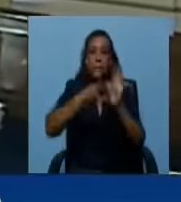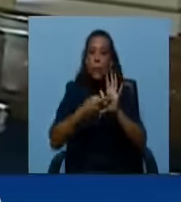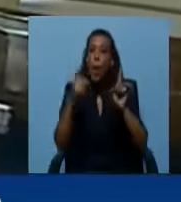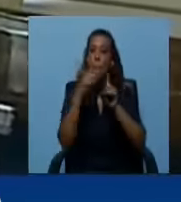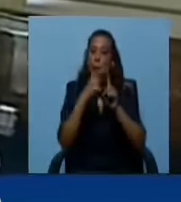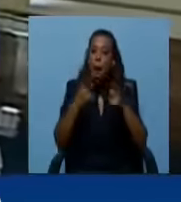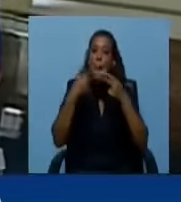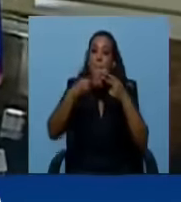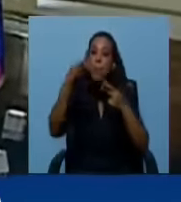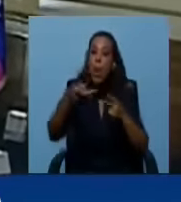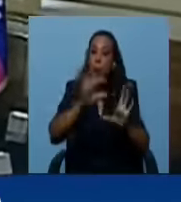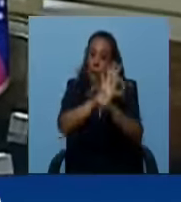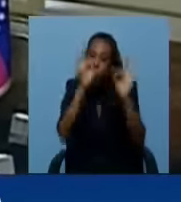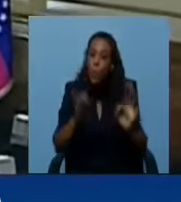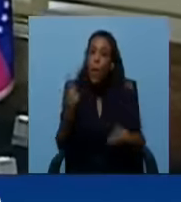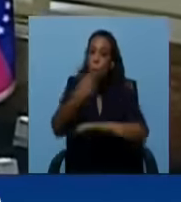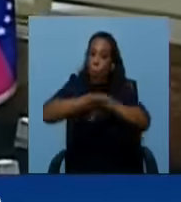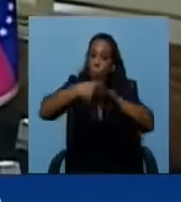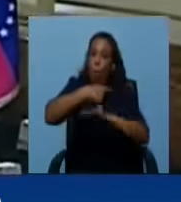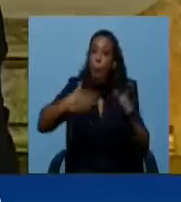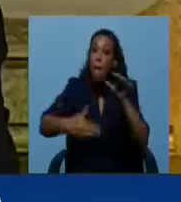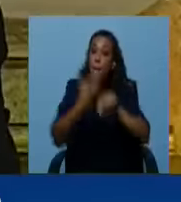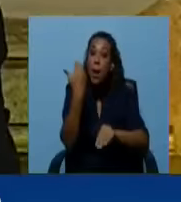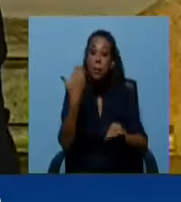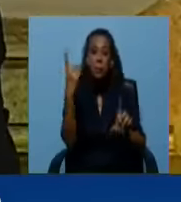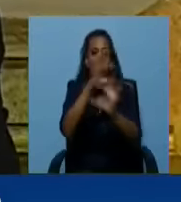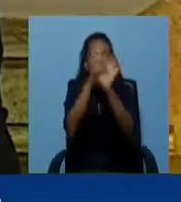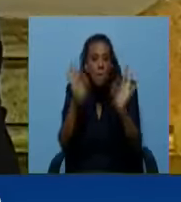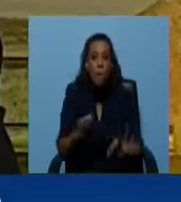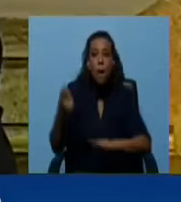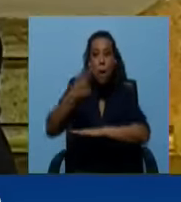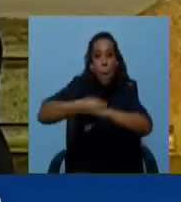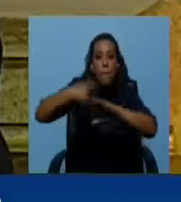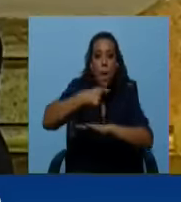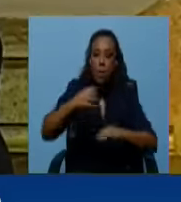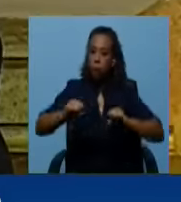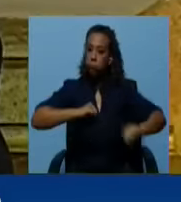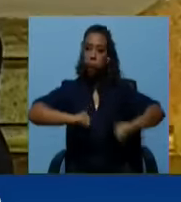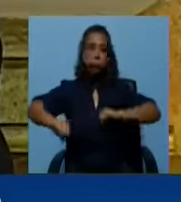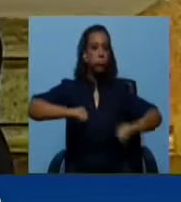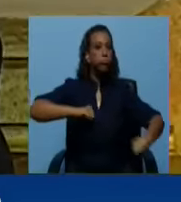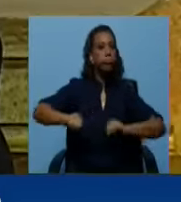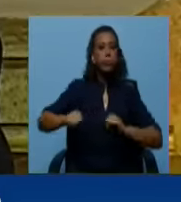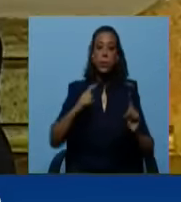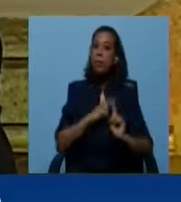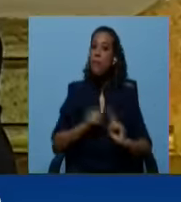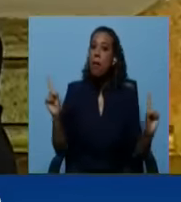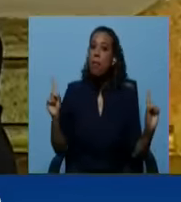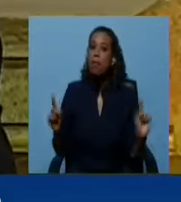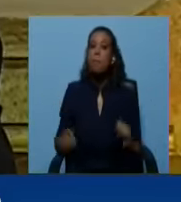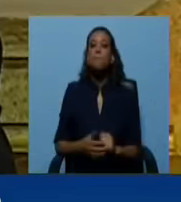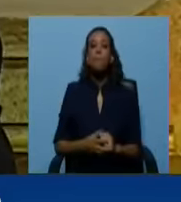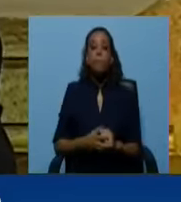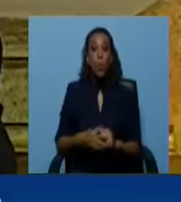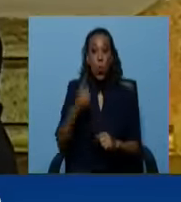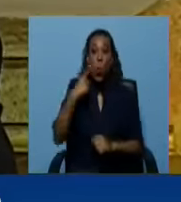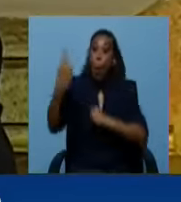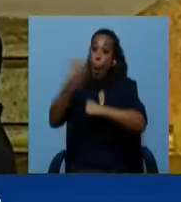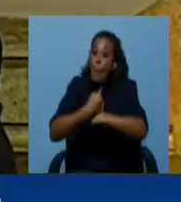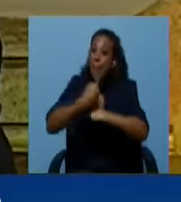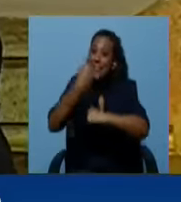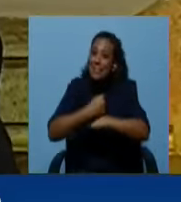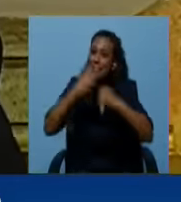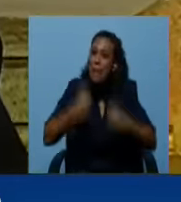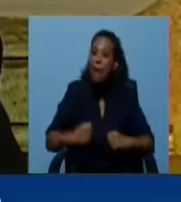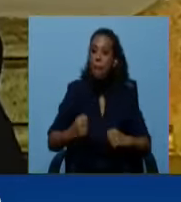en las políticas, en los métodos y en las acciones. Y cuando digo que nos obligó a grandes